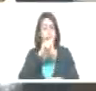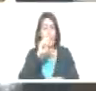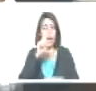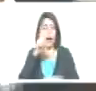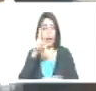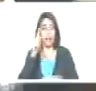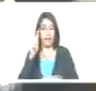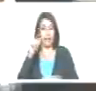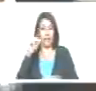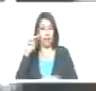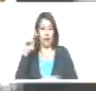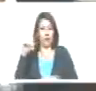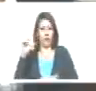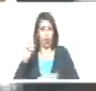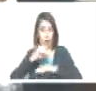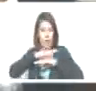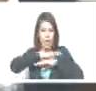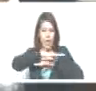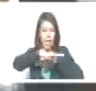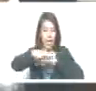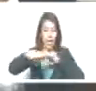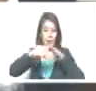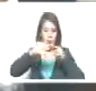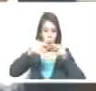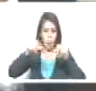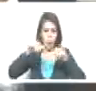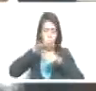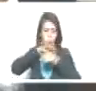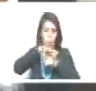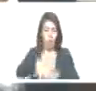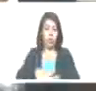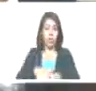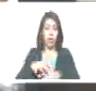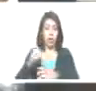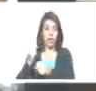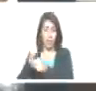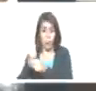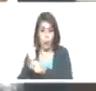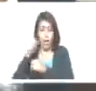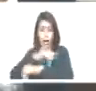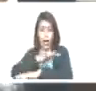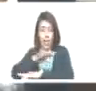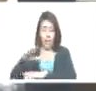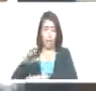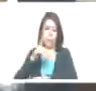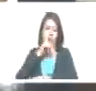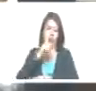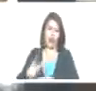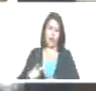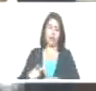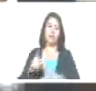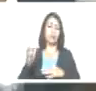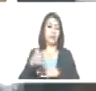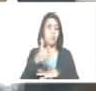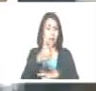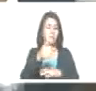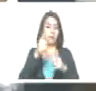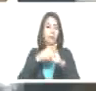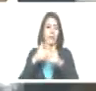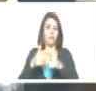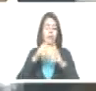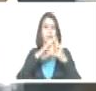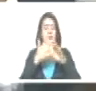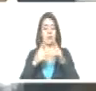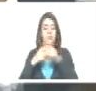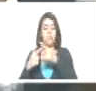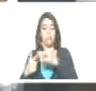del campesino, conoce el problema ecológico, el maltrato a los peces, a los babos, conoce